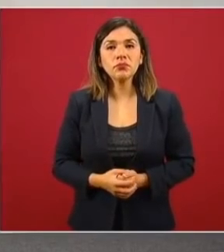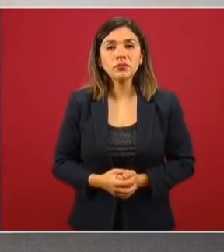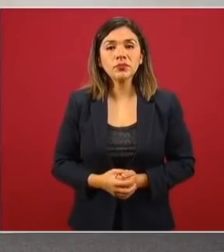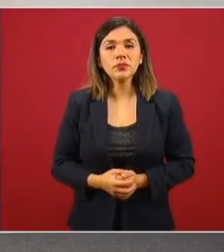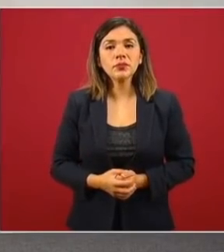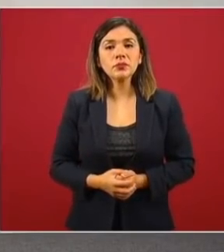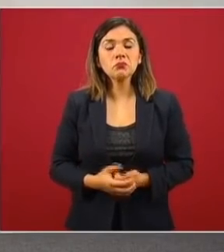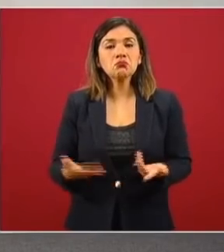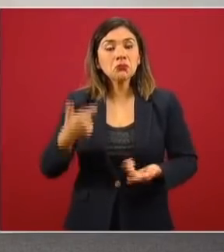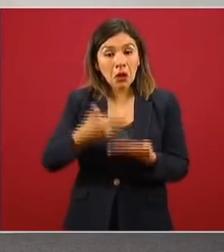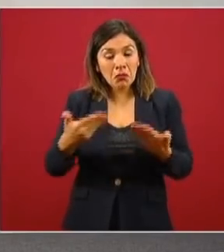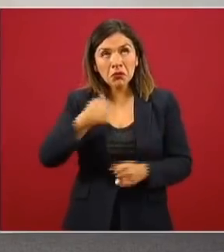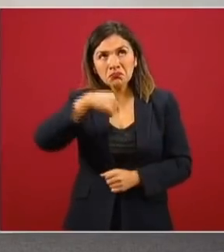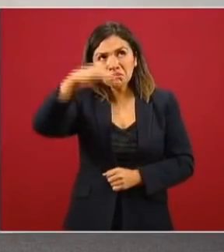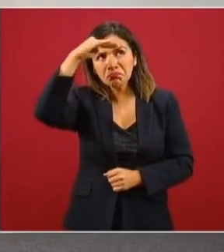yo pienso que